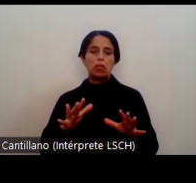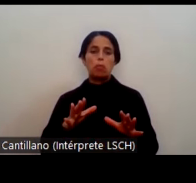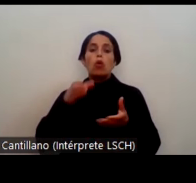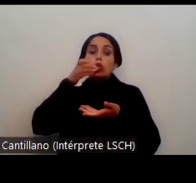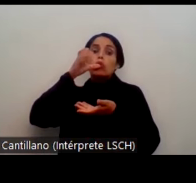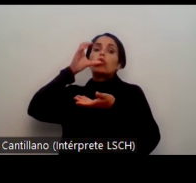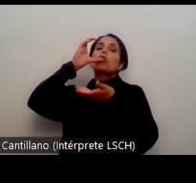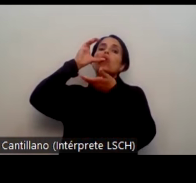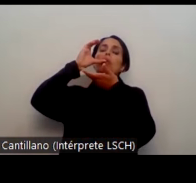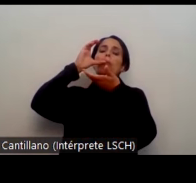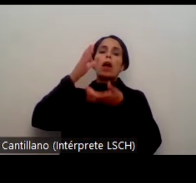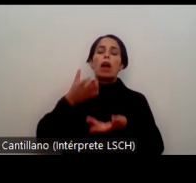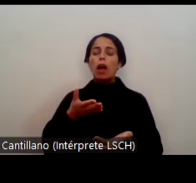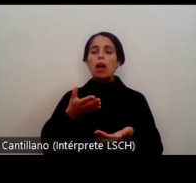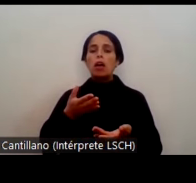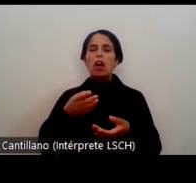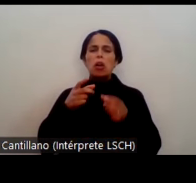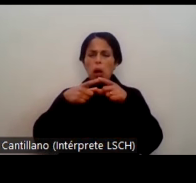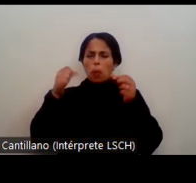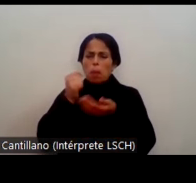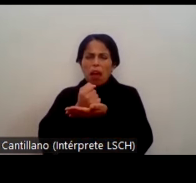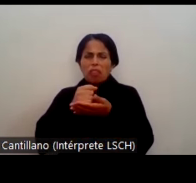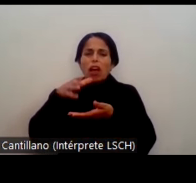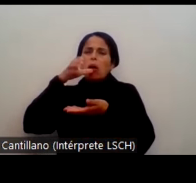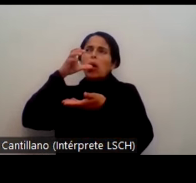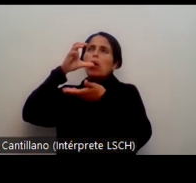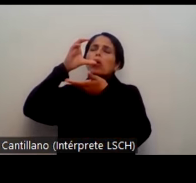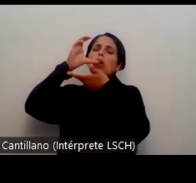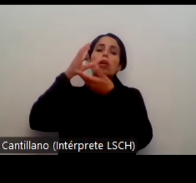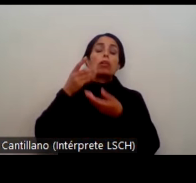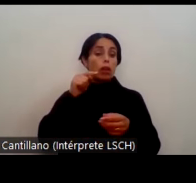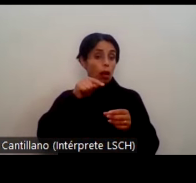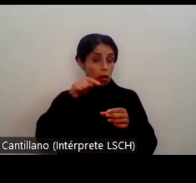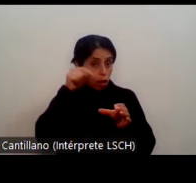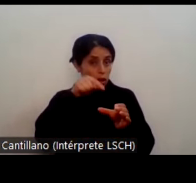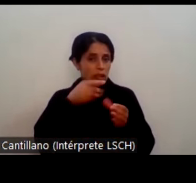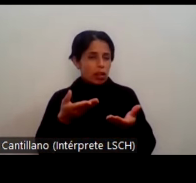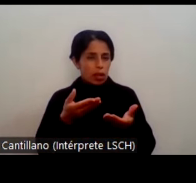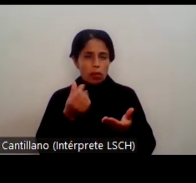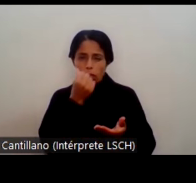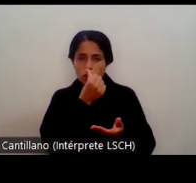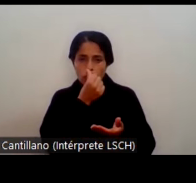libación, tomando algún vegetal con contenido